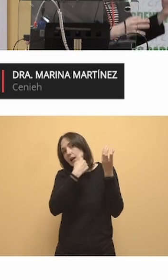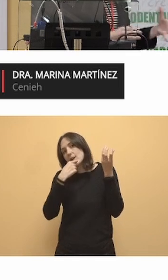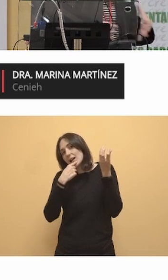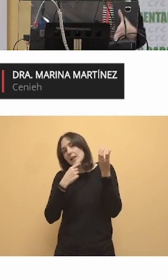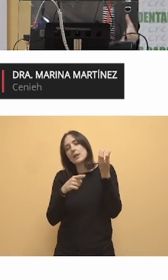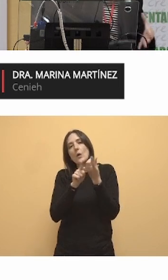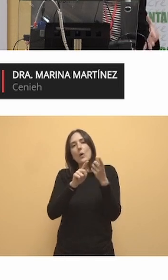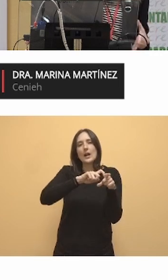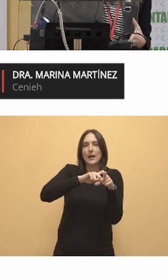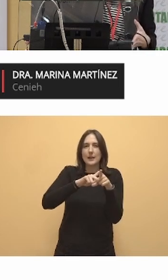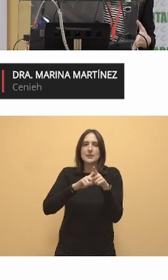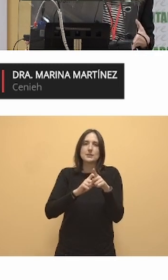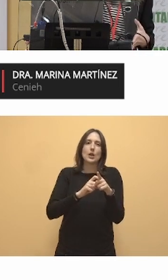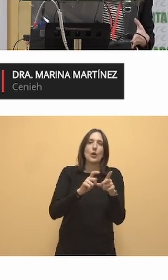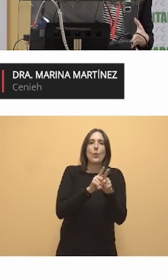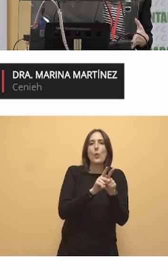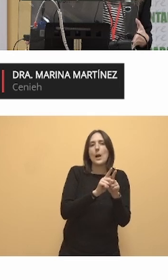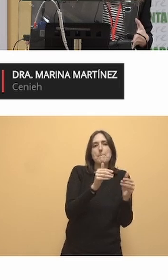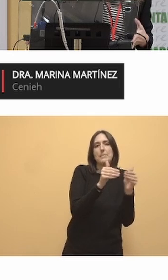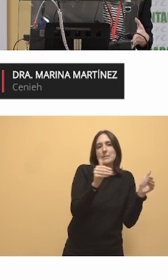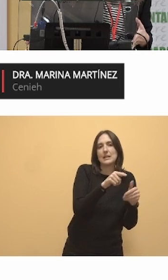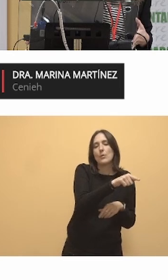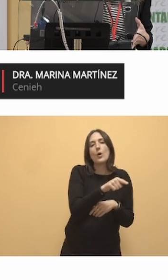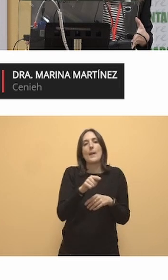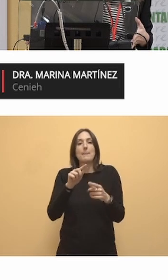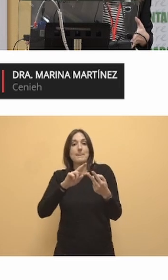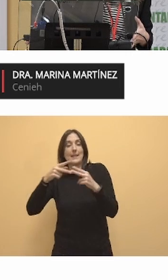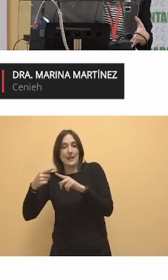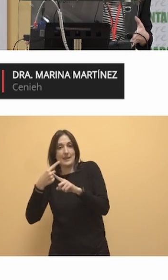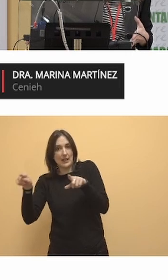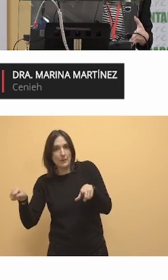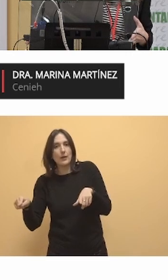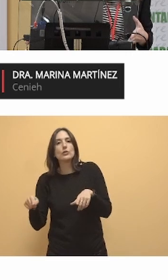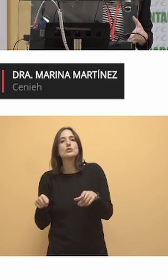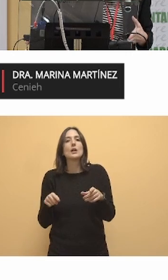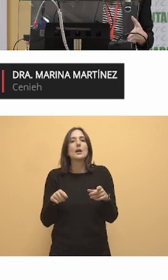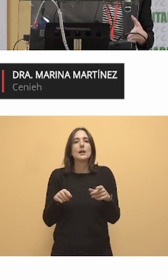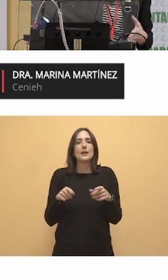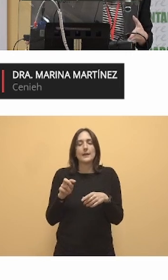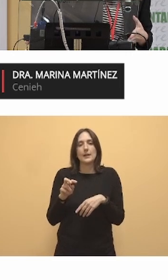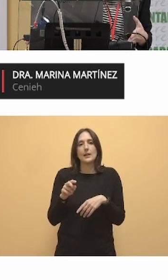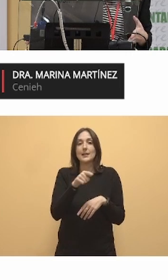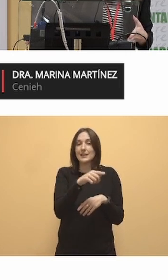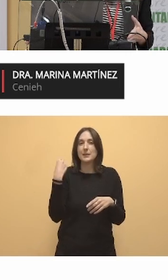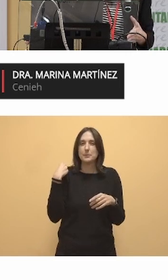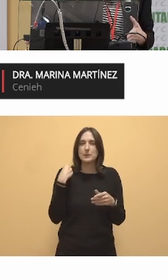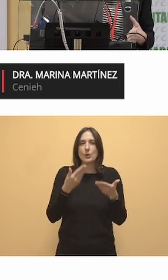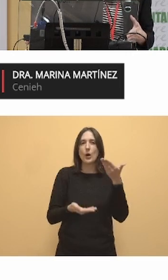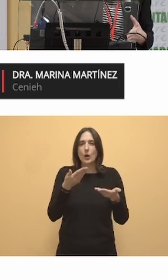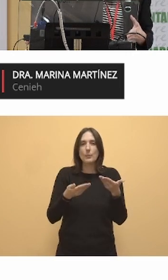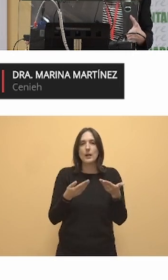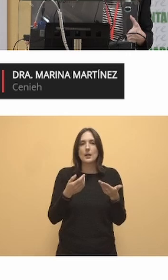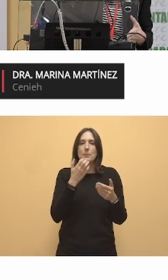rasgos primitivos y derivados. Aquí veis los molares de estos especímenes, como